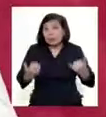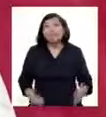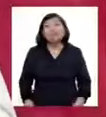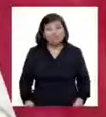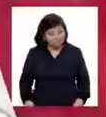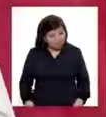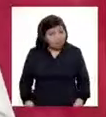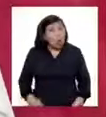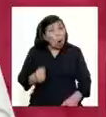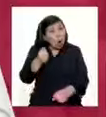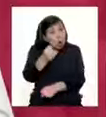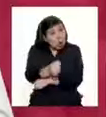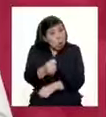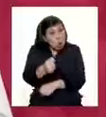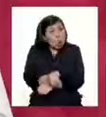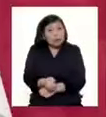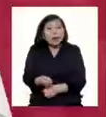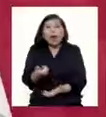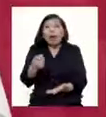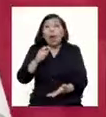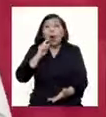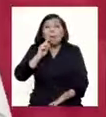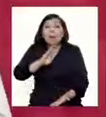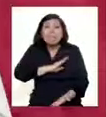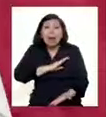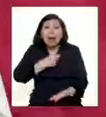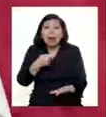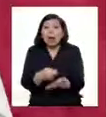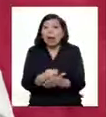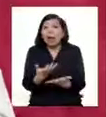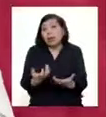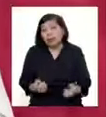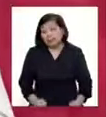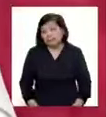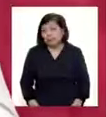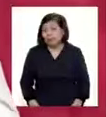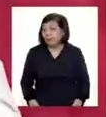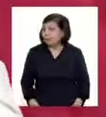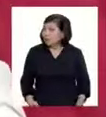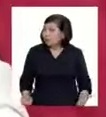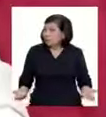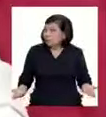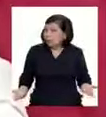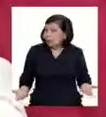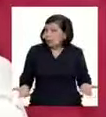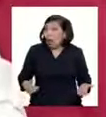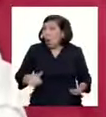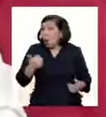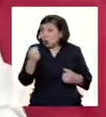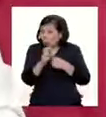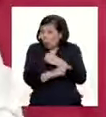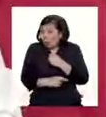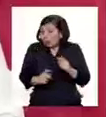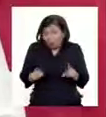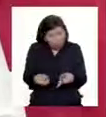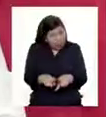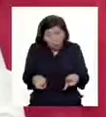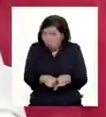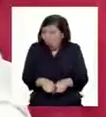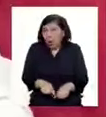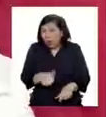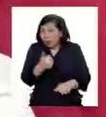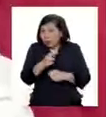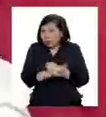justamente en la lucha contra la extorsión y la criminalidad, porque esta es una cuestión transnacional. A diferencia de